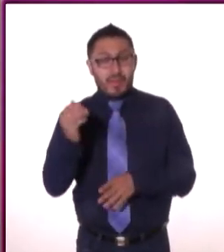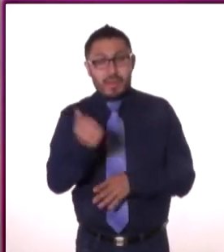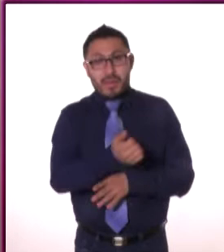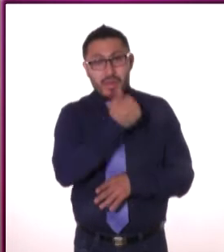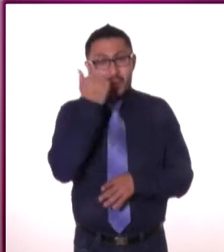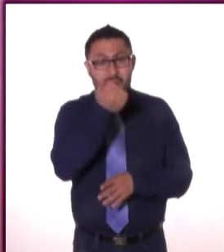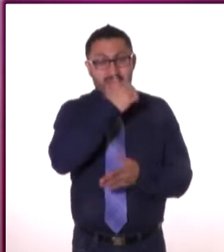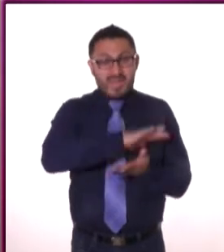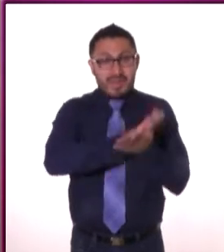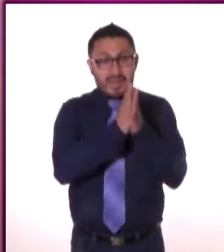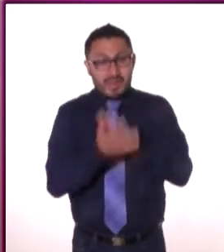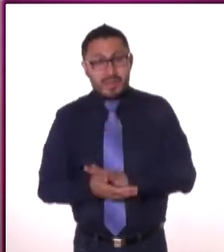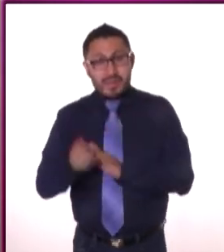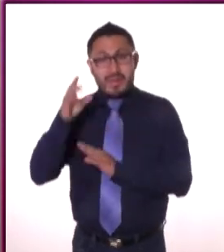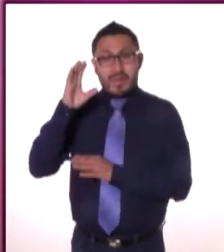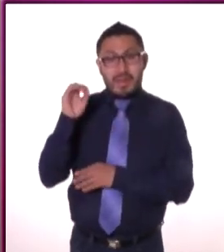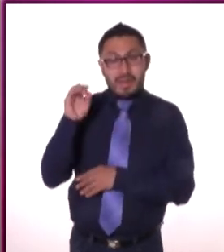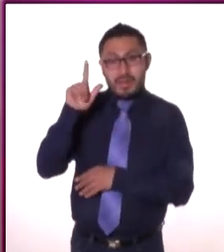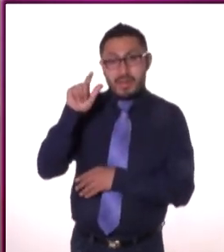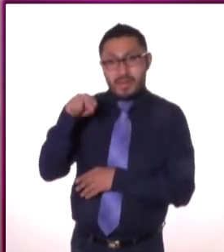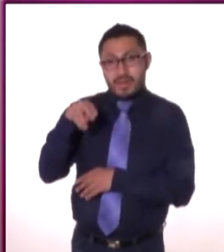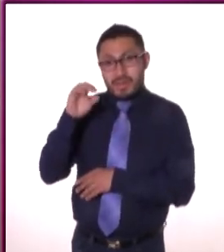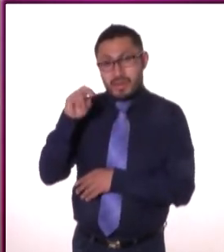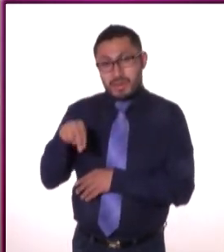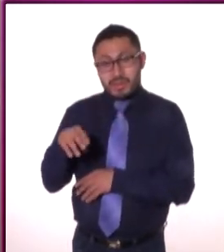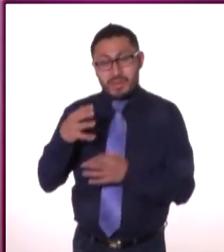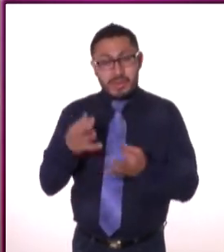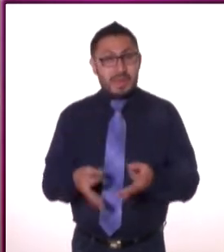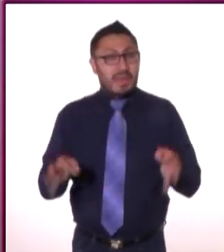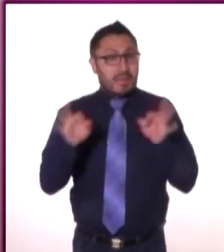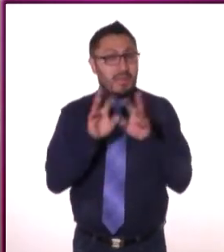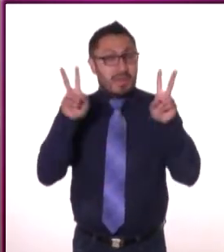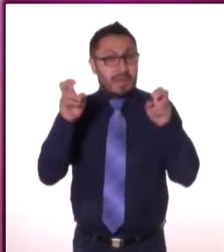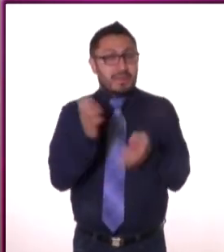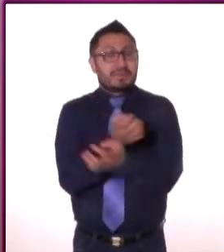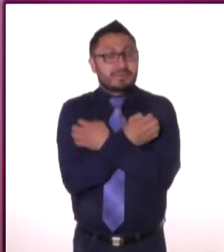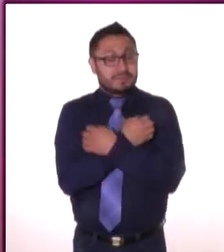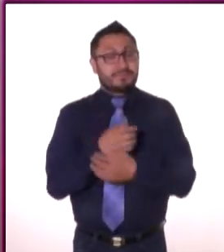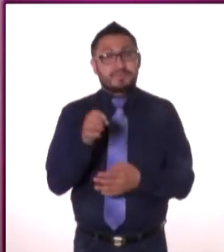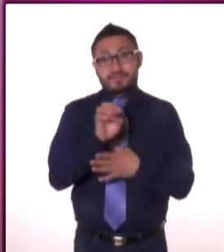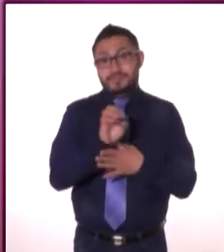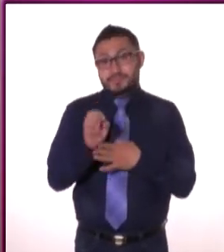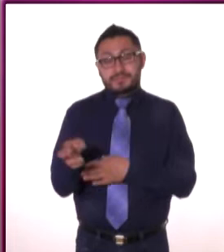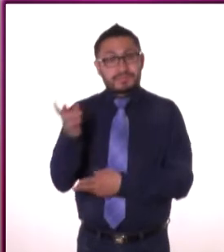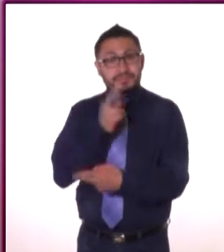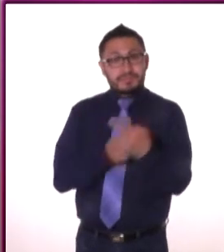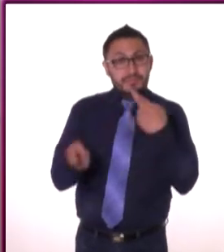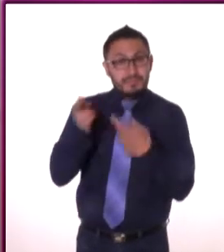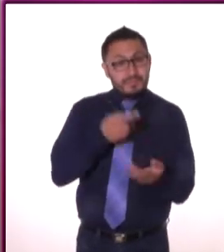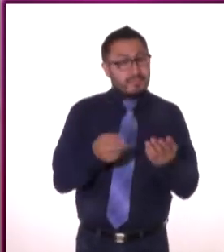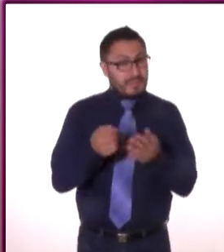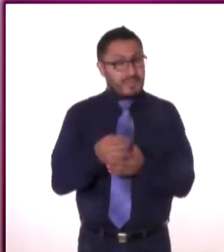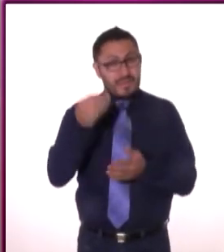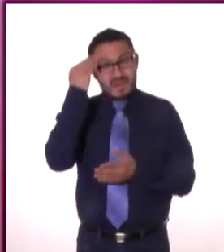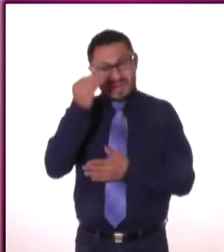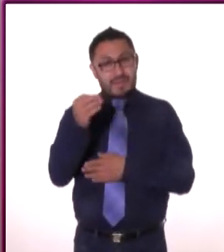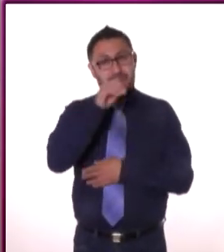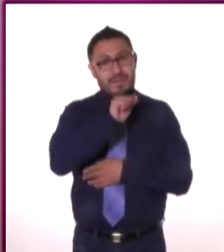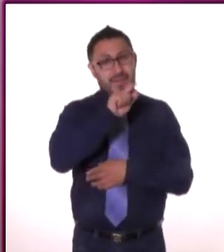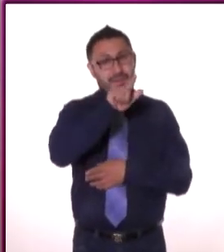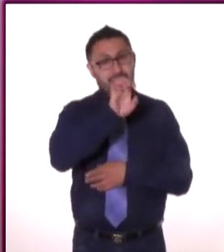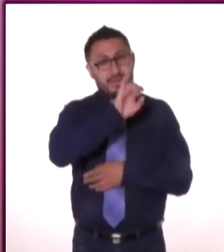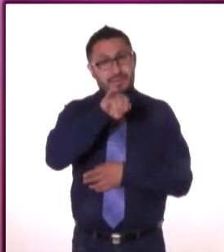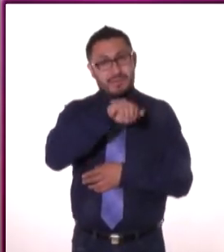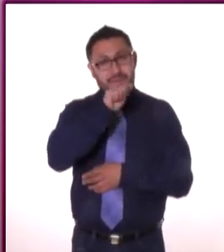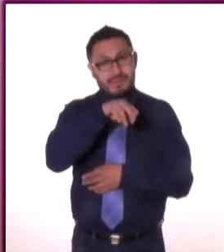hace discípulo de un astrónomo llamado Conón, que tenía gran reputación en la época. Entonces, y él regresa, después de estar